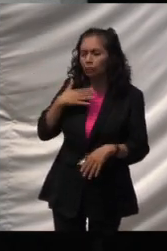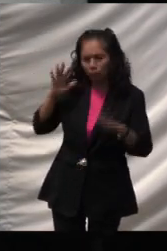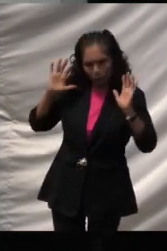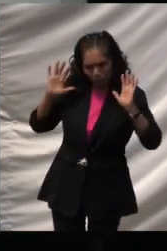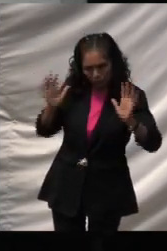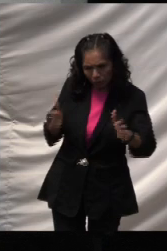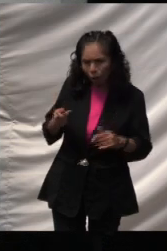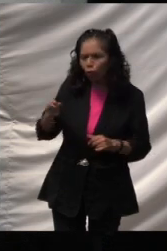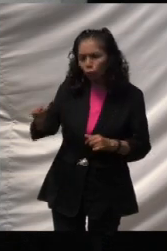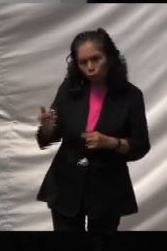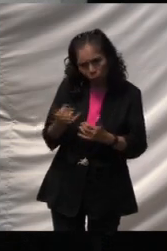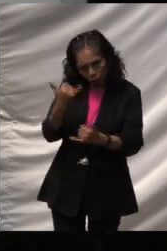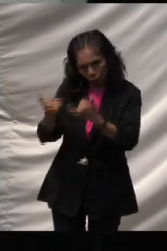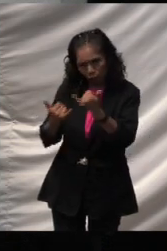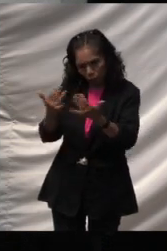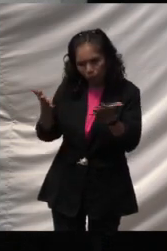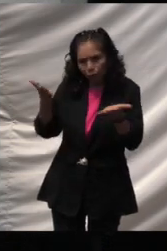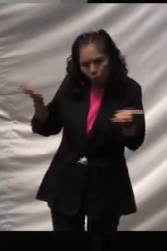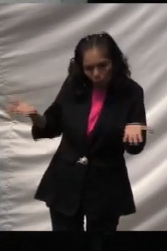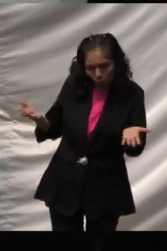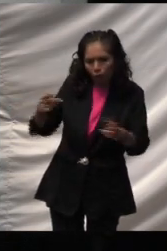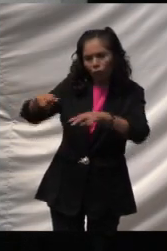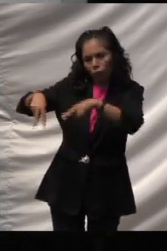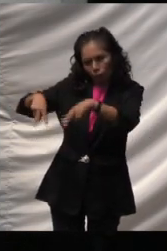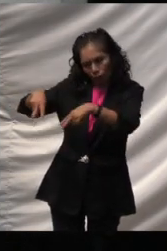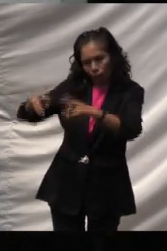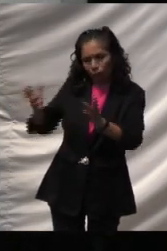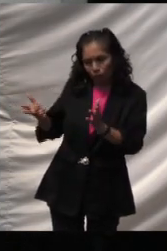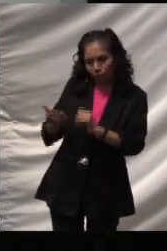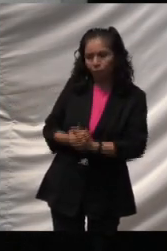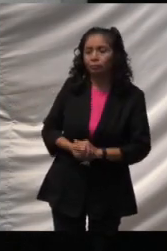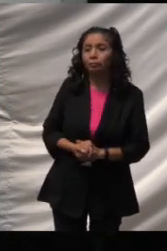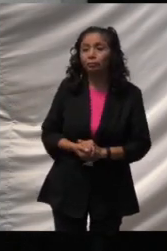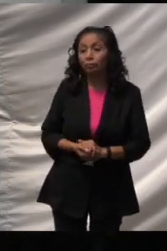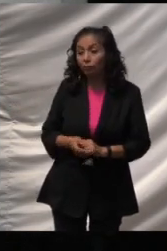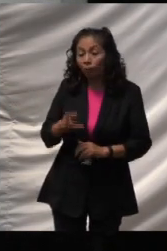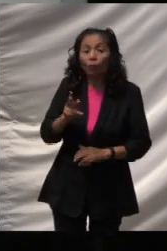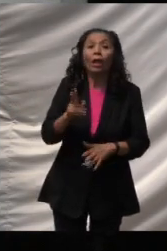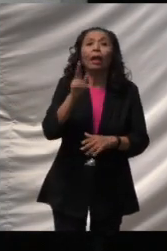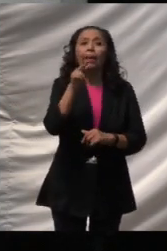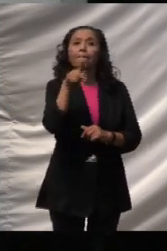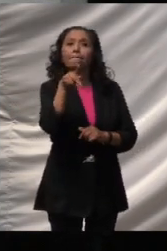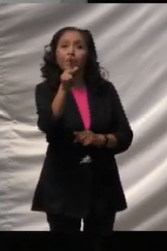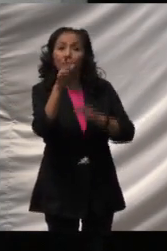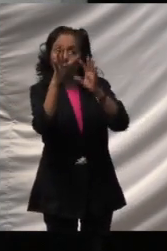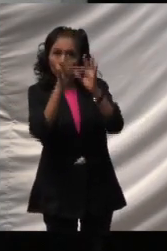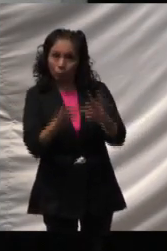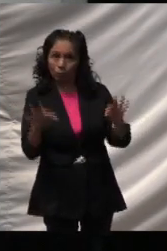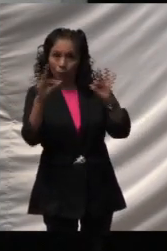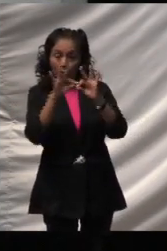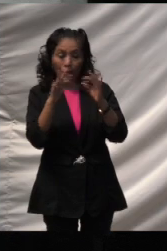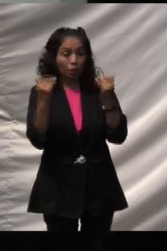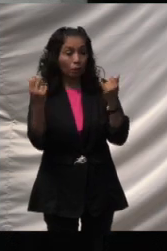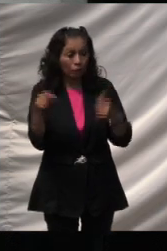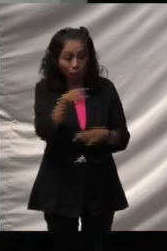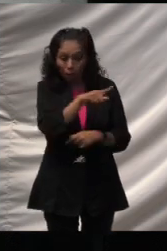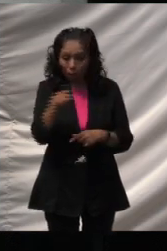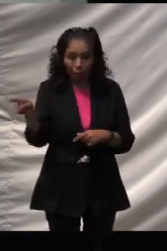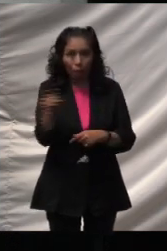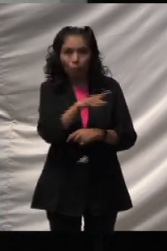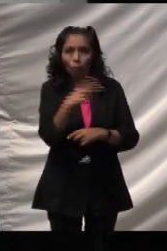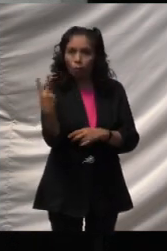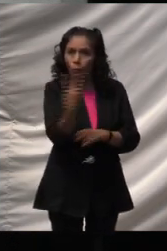permitirían hacer lo que más le gusta, que es jugar fútbol. Pero lo importante de esto es que ambos lograron llegar a